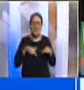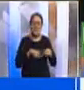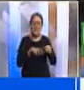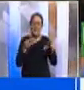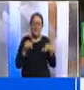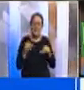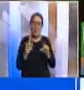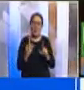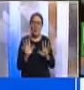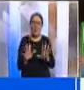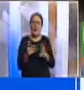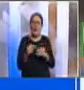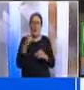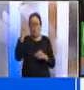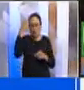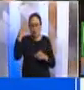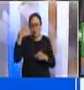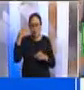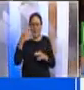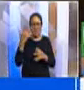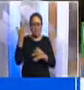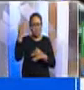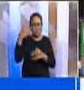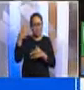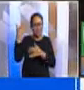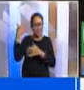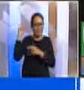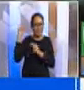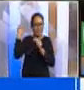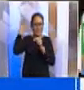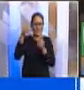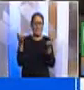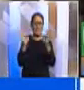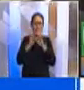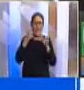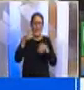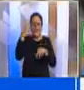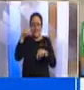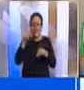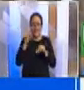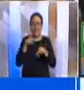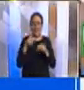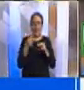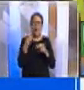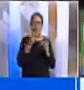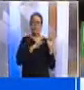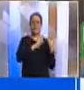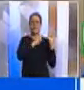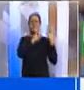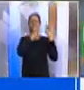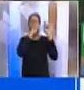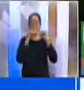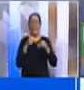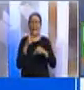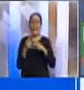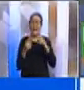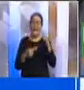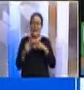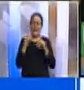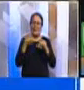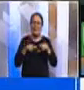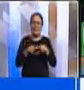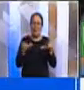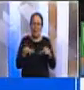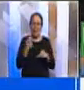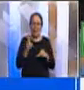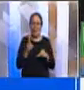donde incluso hace unos días Bernardo Arévalo hizo su cierre de campaña. Ahora ellos regresan para poder celebrar, poder corear la victoria